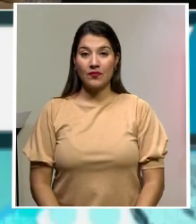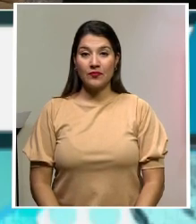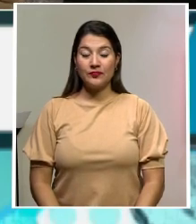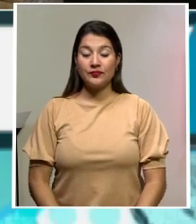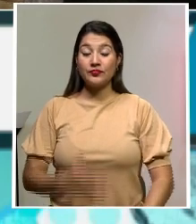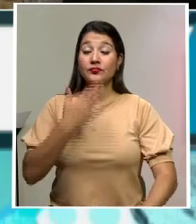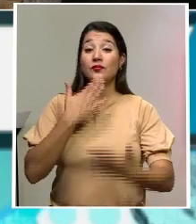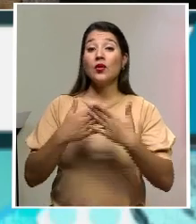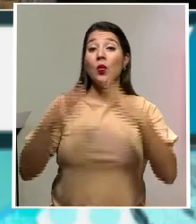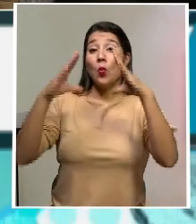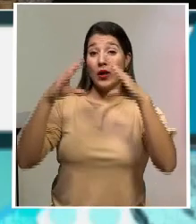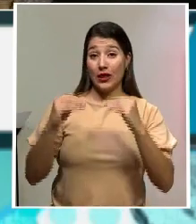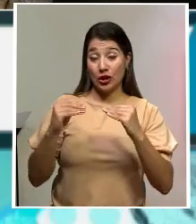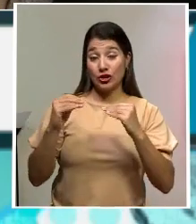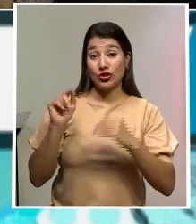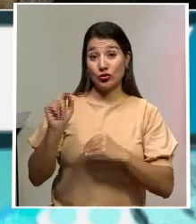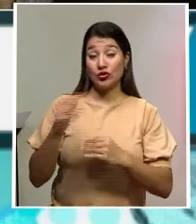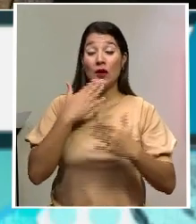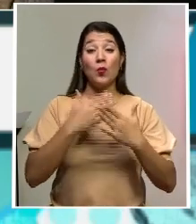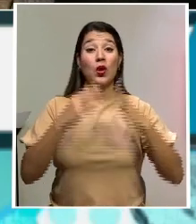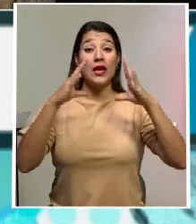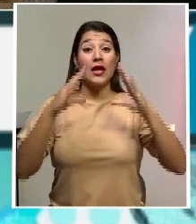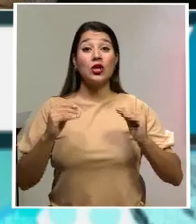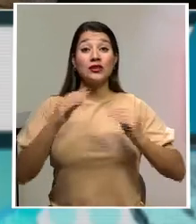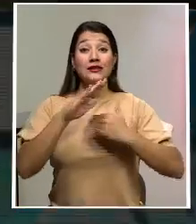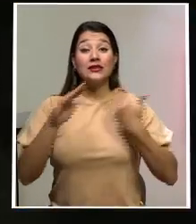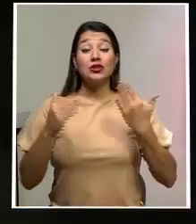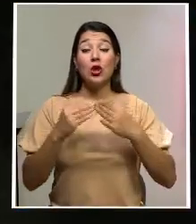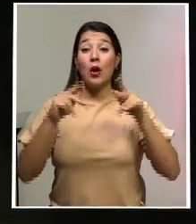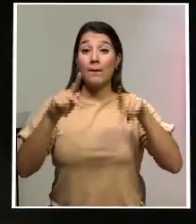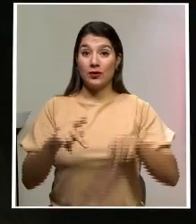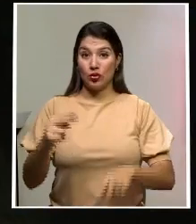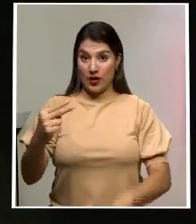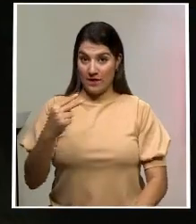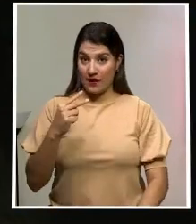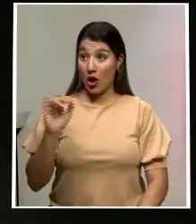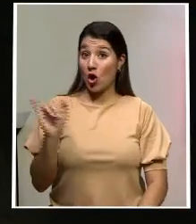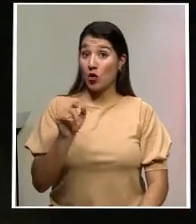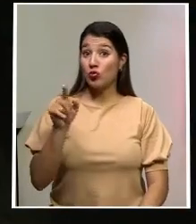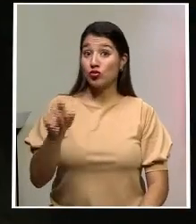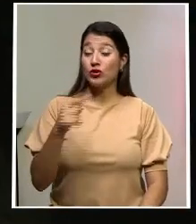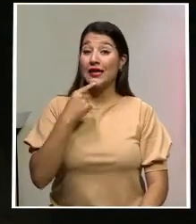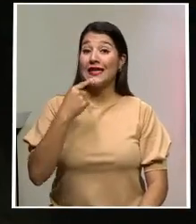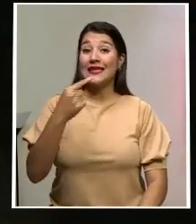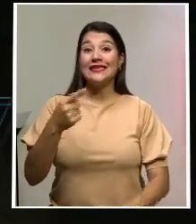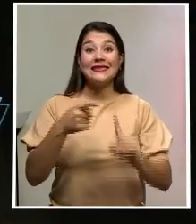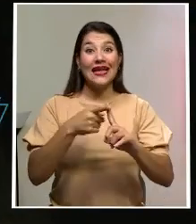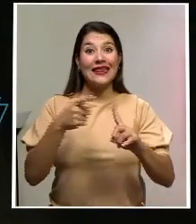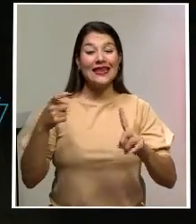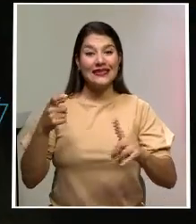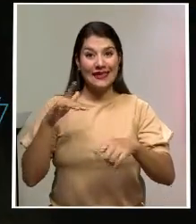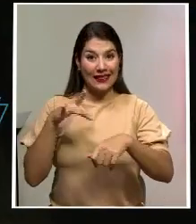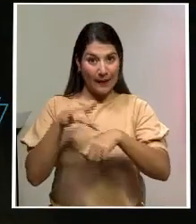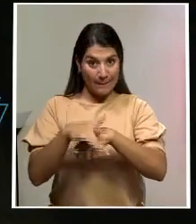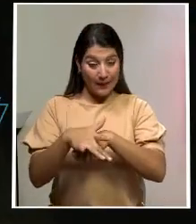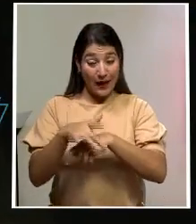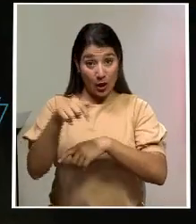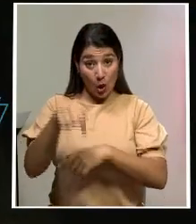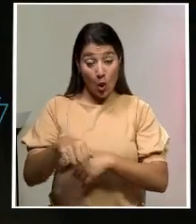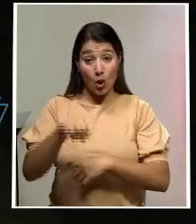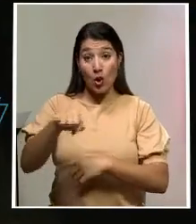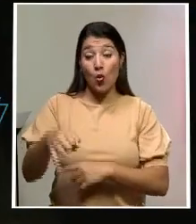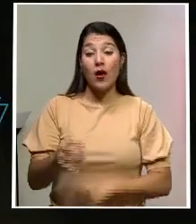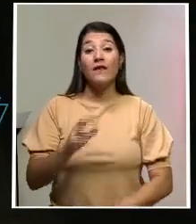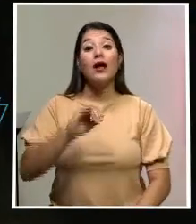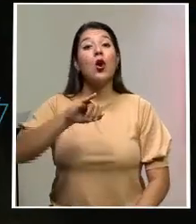¿Qué tal? Muy buenas noches, don Ernesto y amigos televidentes. Tal y como usted lo comenta, desde tempranas horas de la mañana de este jueves, la